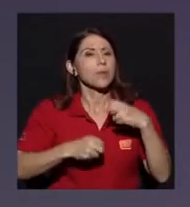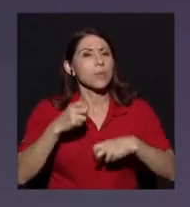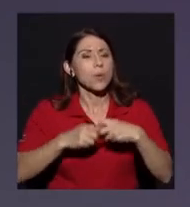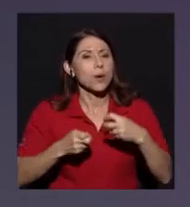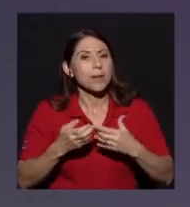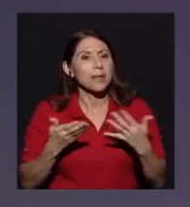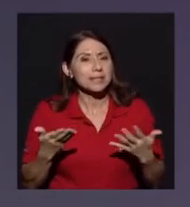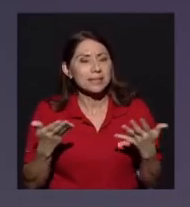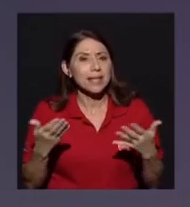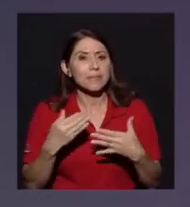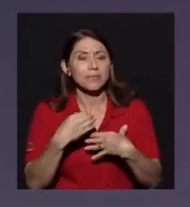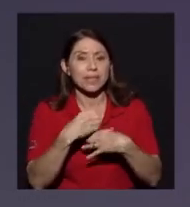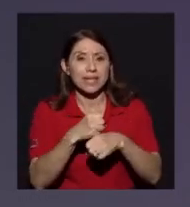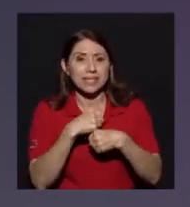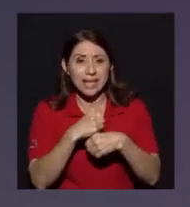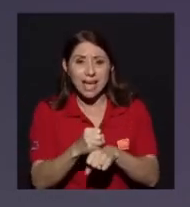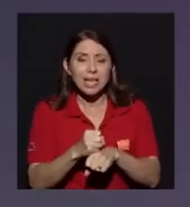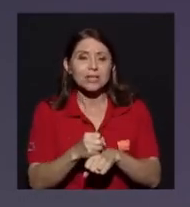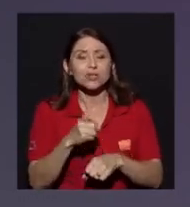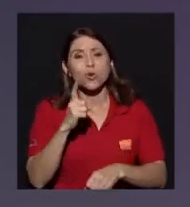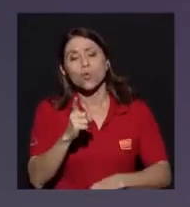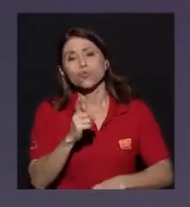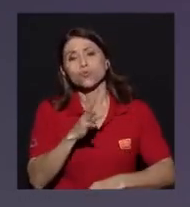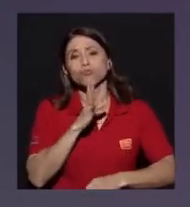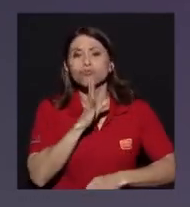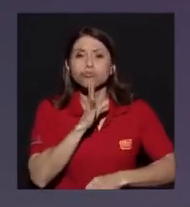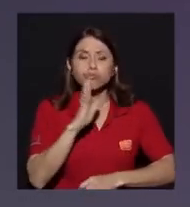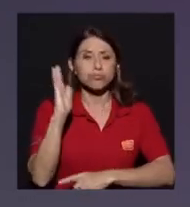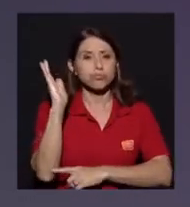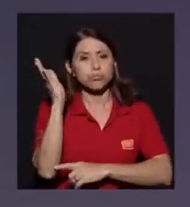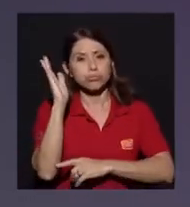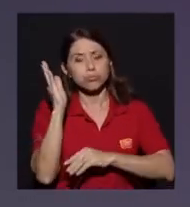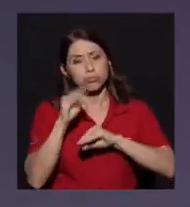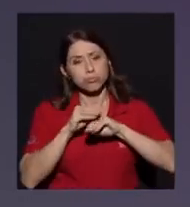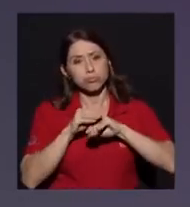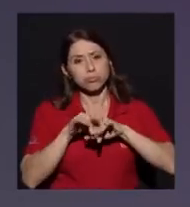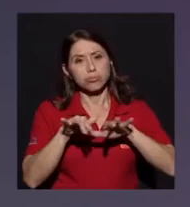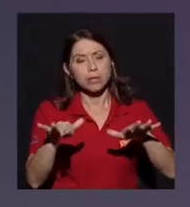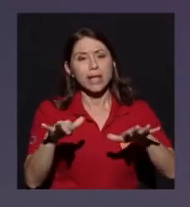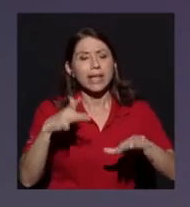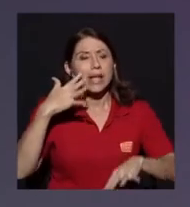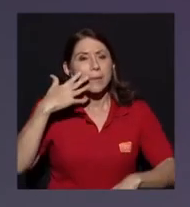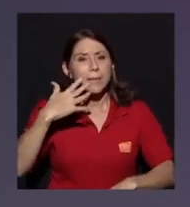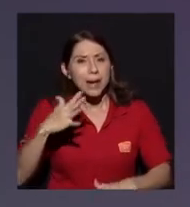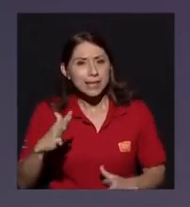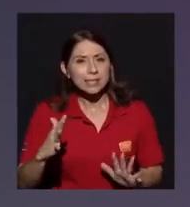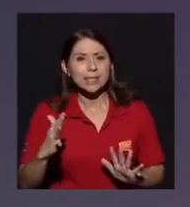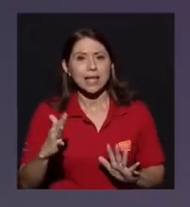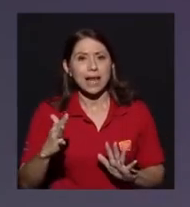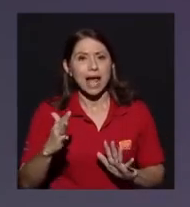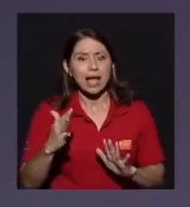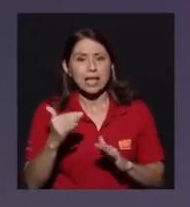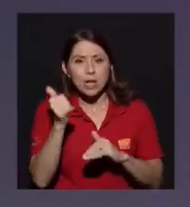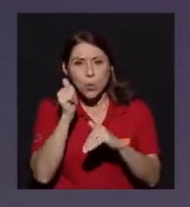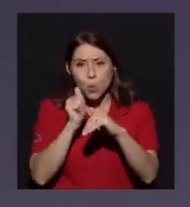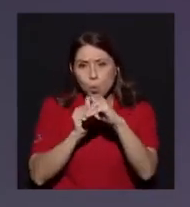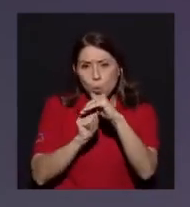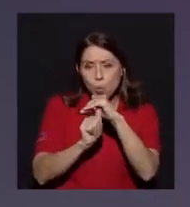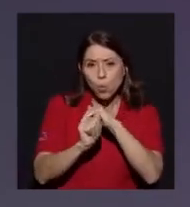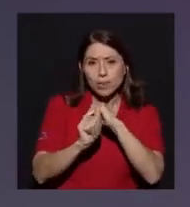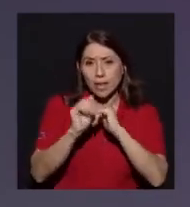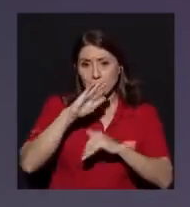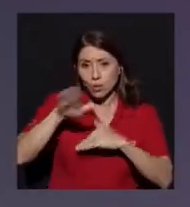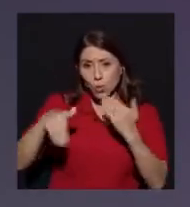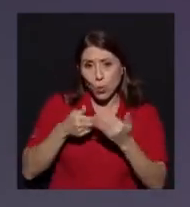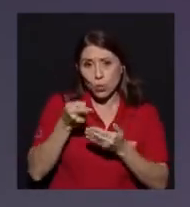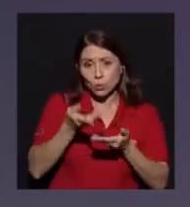se ha hecho un discurso verdad que pareciera que oculta todo ese tipo de elementos